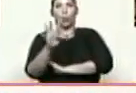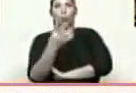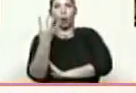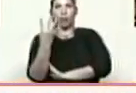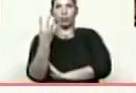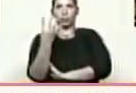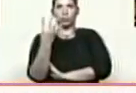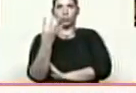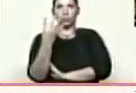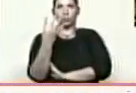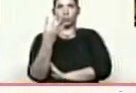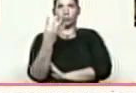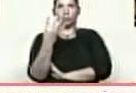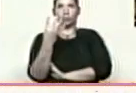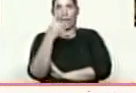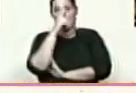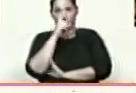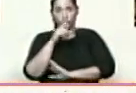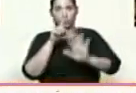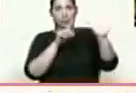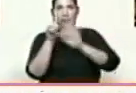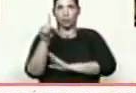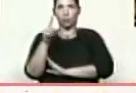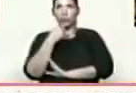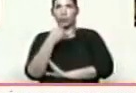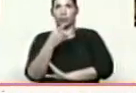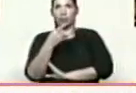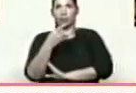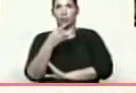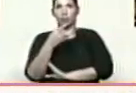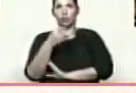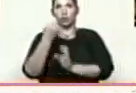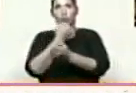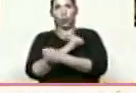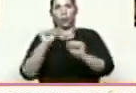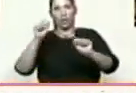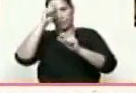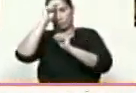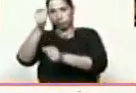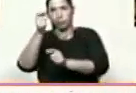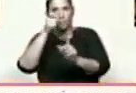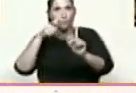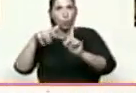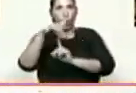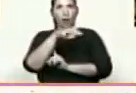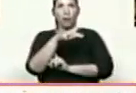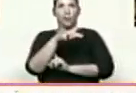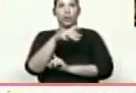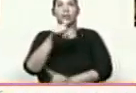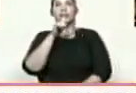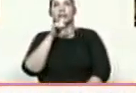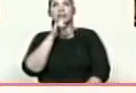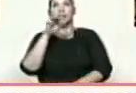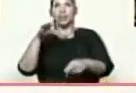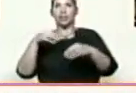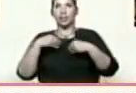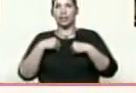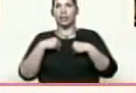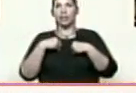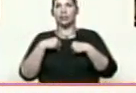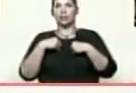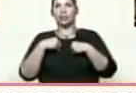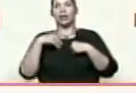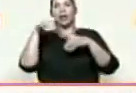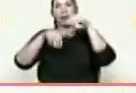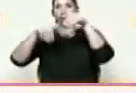la del 61. Y decíamos, la soberanía reside en el pueblo, quien la ejerce mediante el sufragio